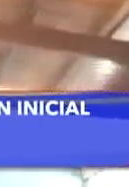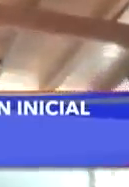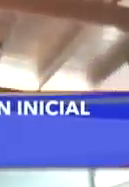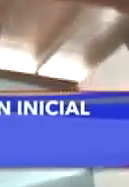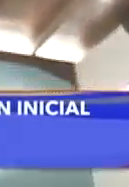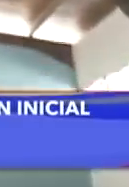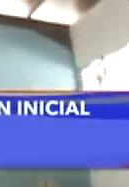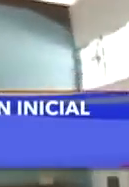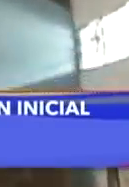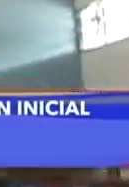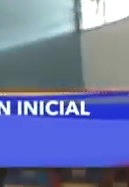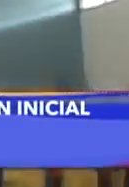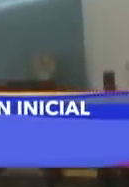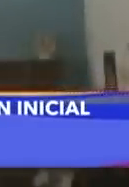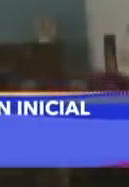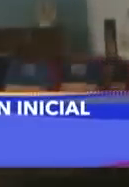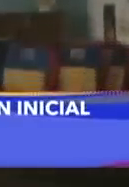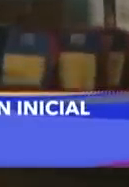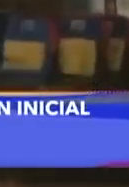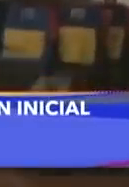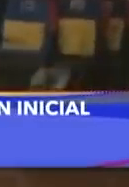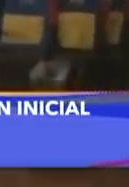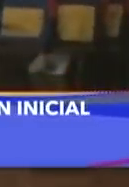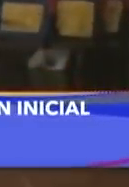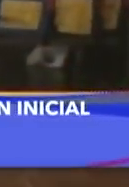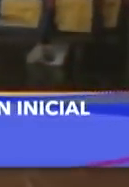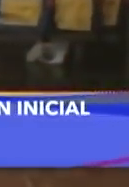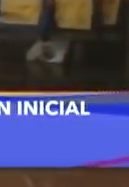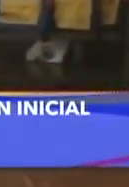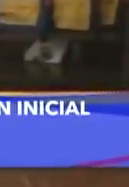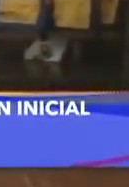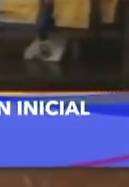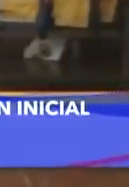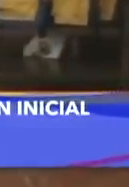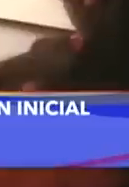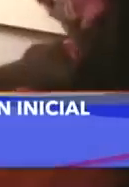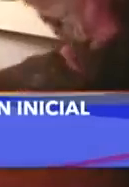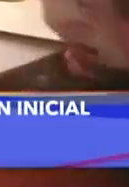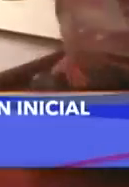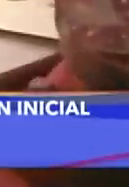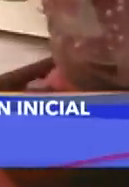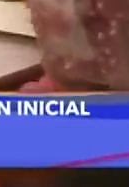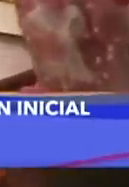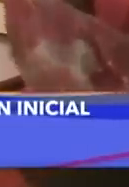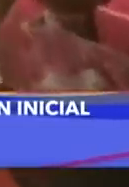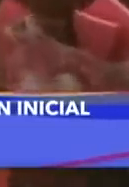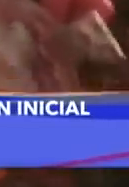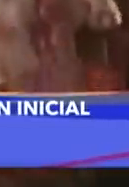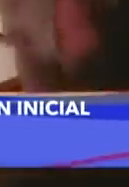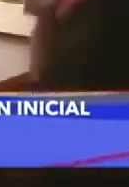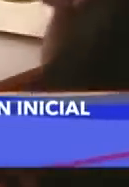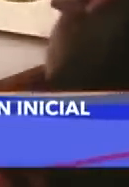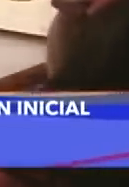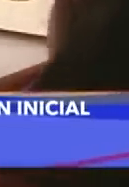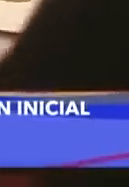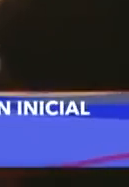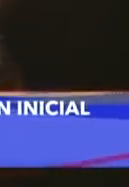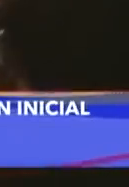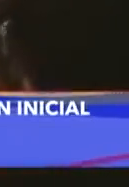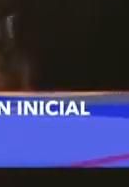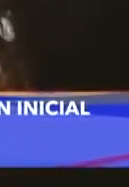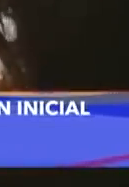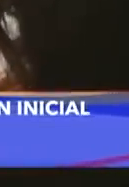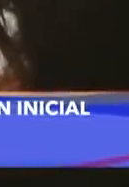en este municipio que tenía muchos años esperando para que se concluyera y gracias a nuestro gobierno nacional gracias a nuestro